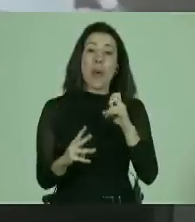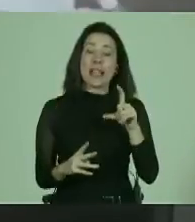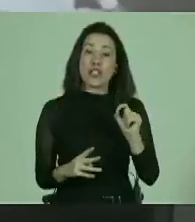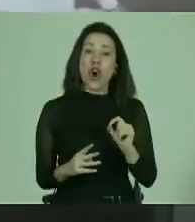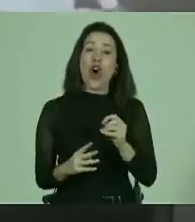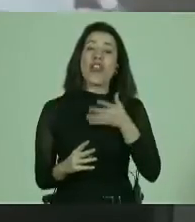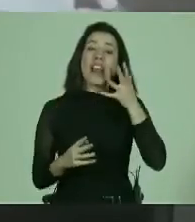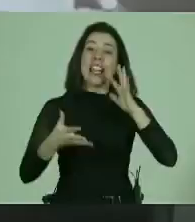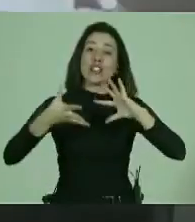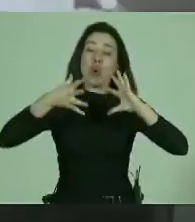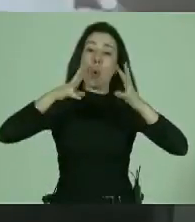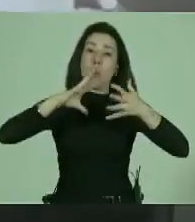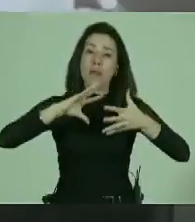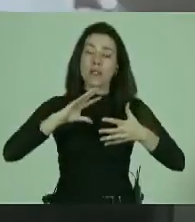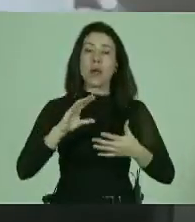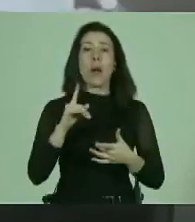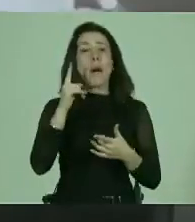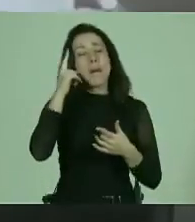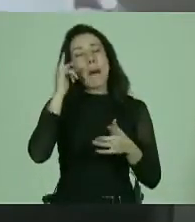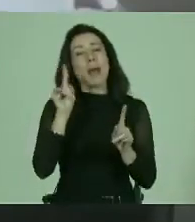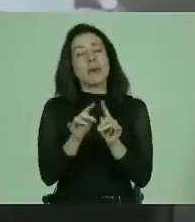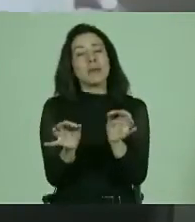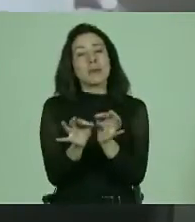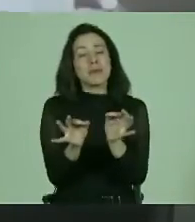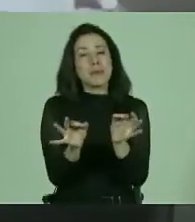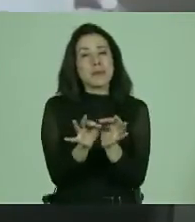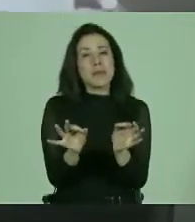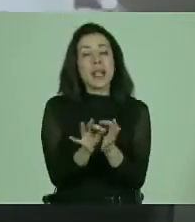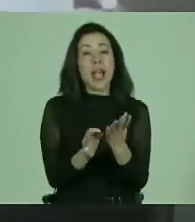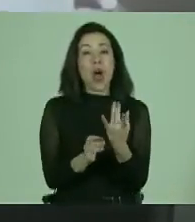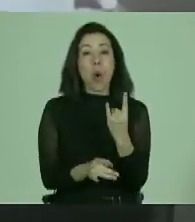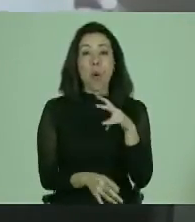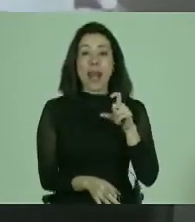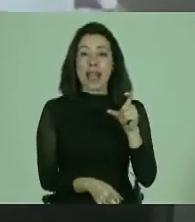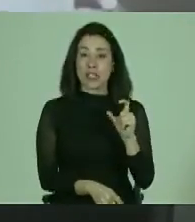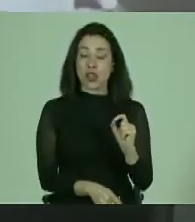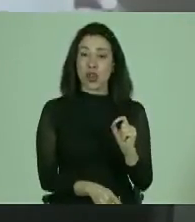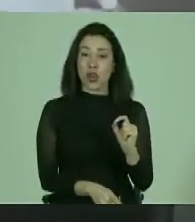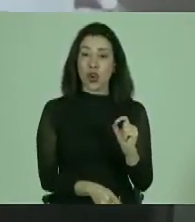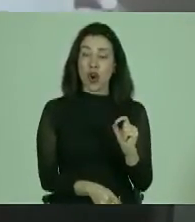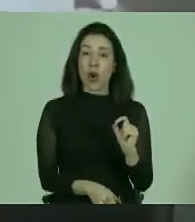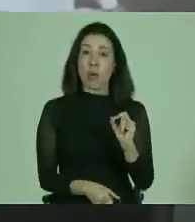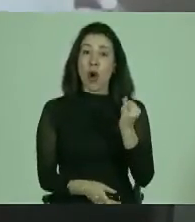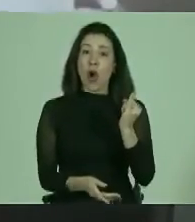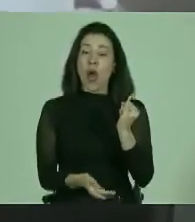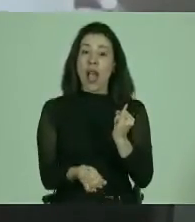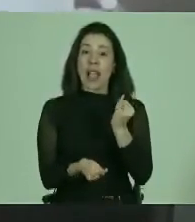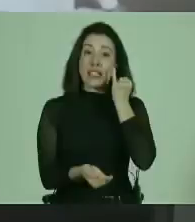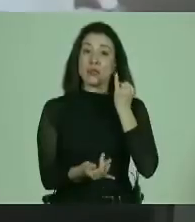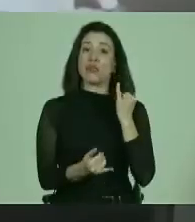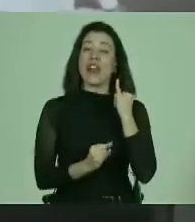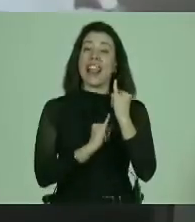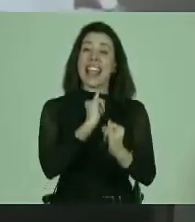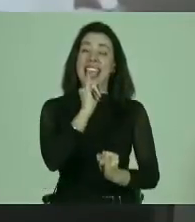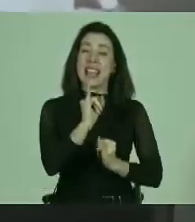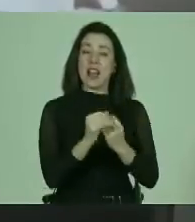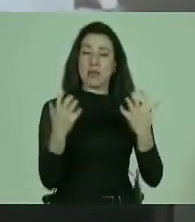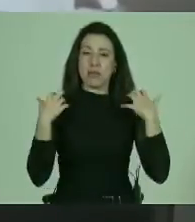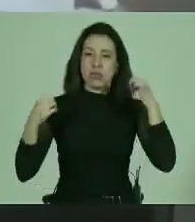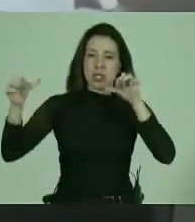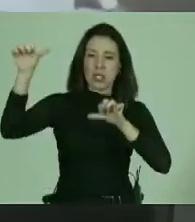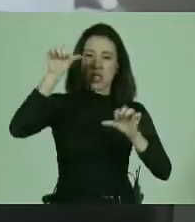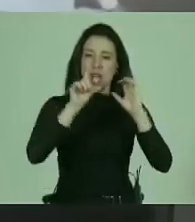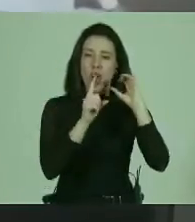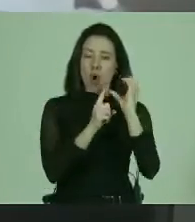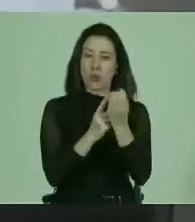declaraciones universales un poco para justificar el que la unesco como un organismo internacional encargado de la ciencia de la